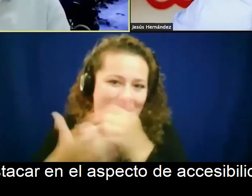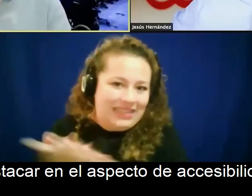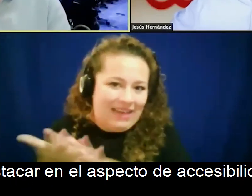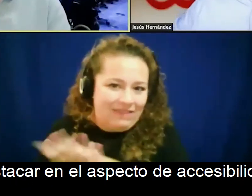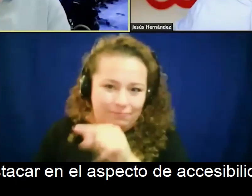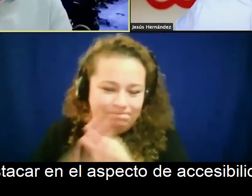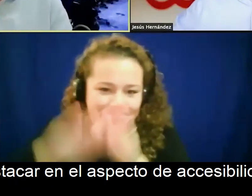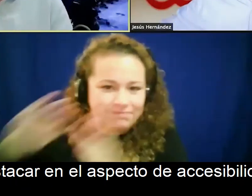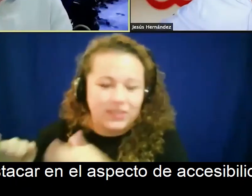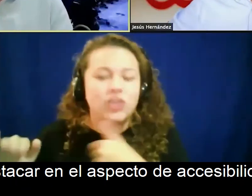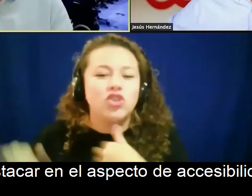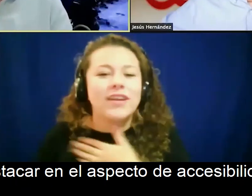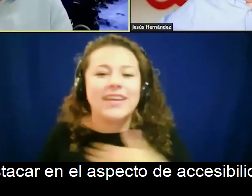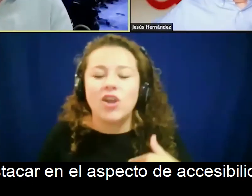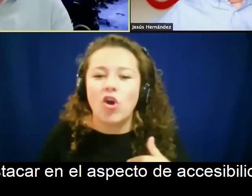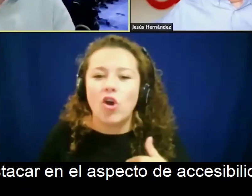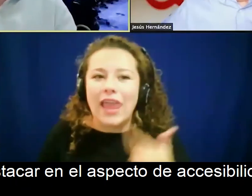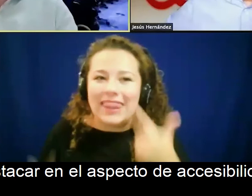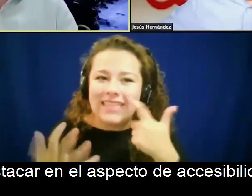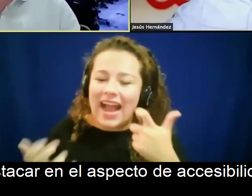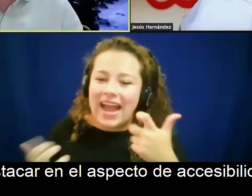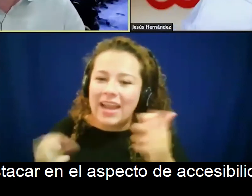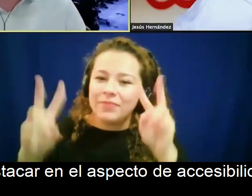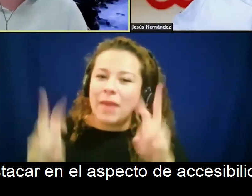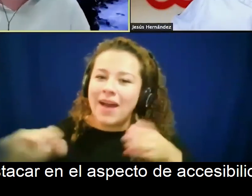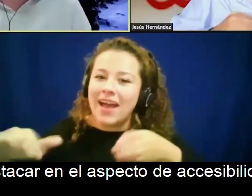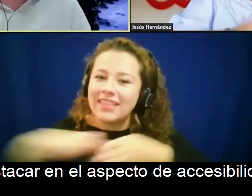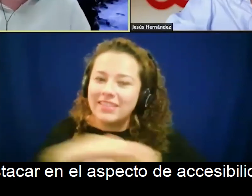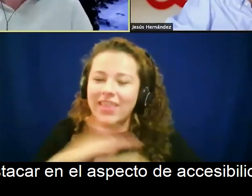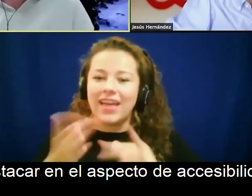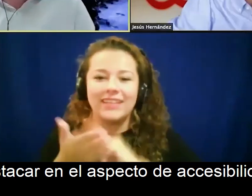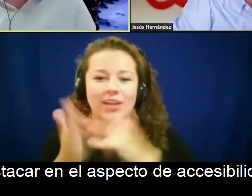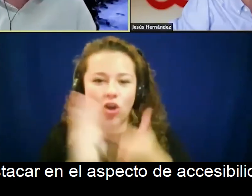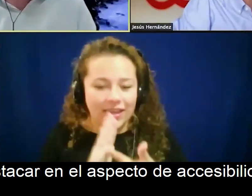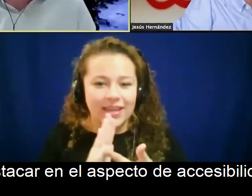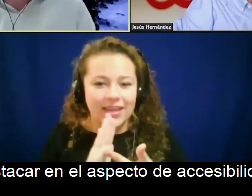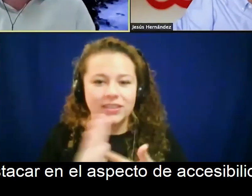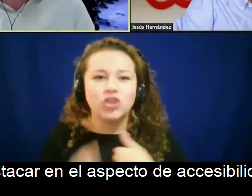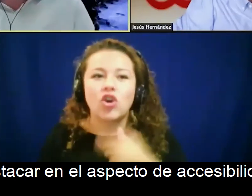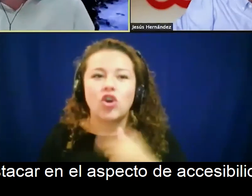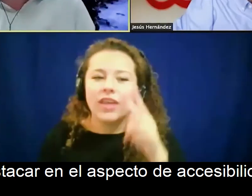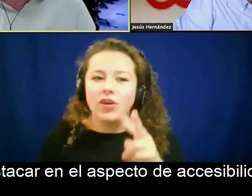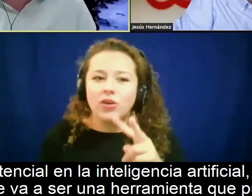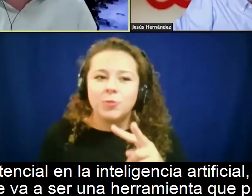pero yo quisiera destacar en el aspecto de accesibilidad y tecnologías. Yo veo